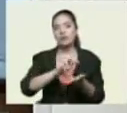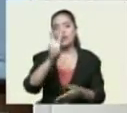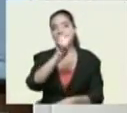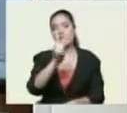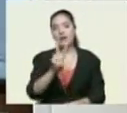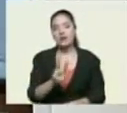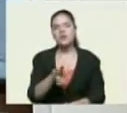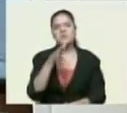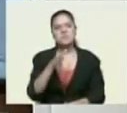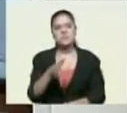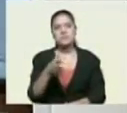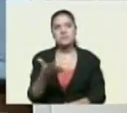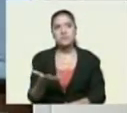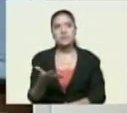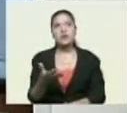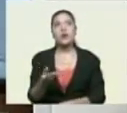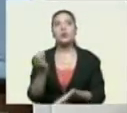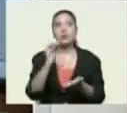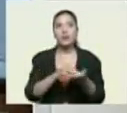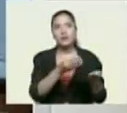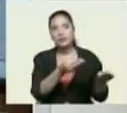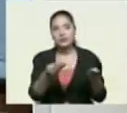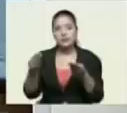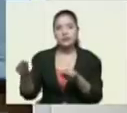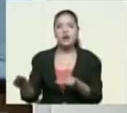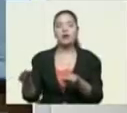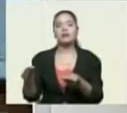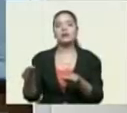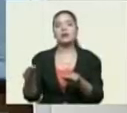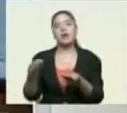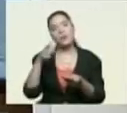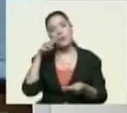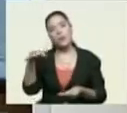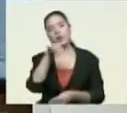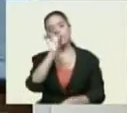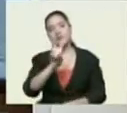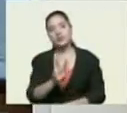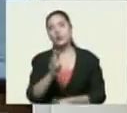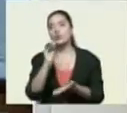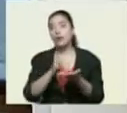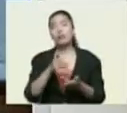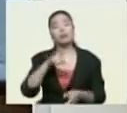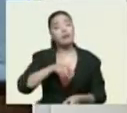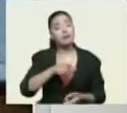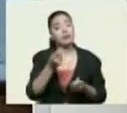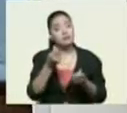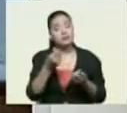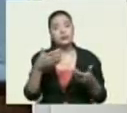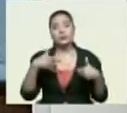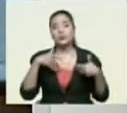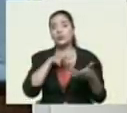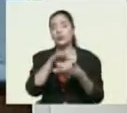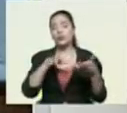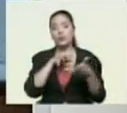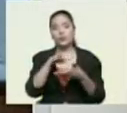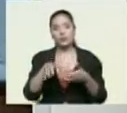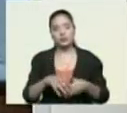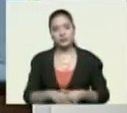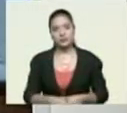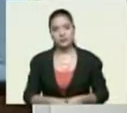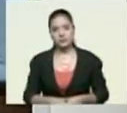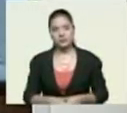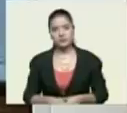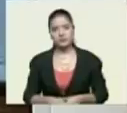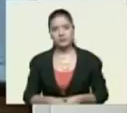Venezuela para devolver el cono monetario a la población venezolana que tanto nos ha causado daño en estos